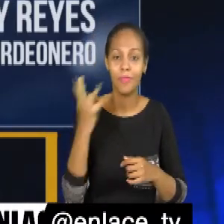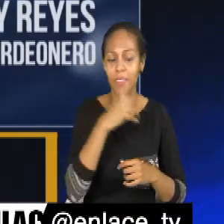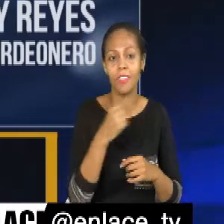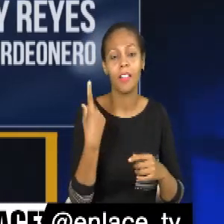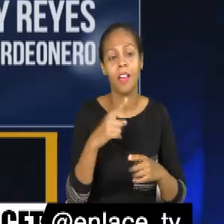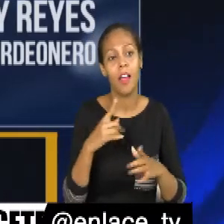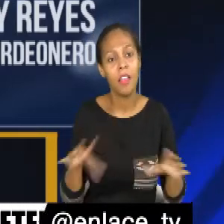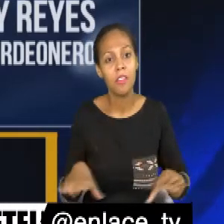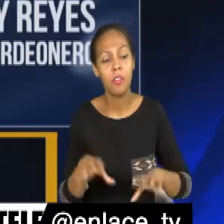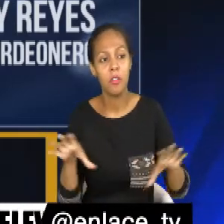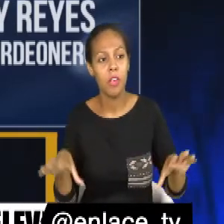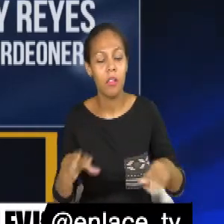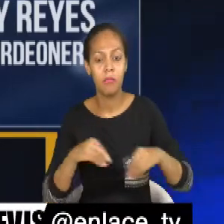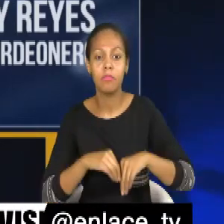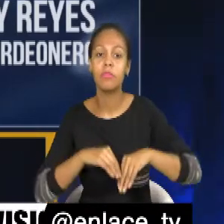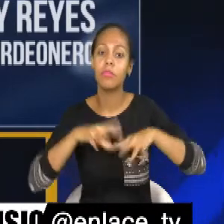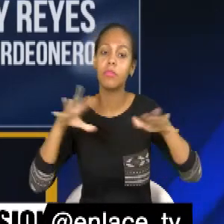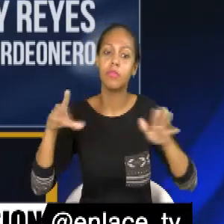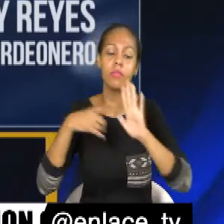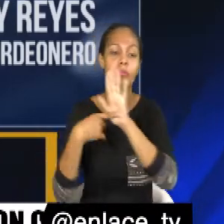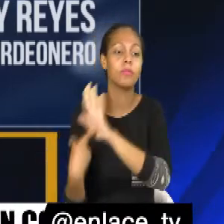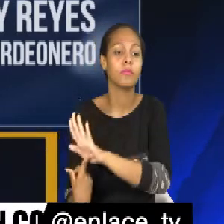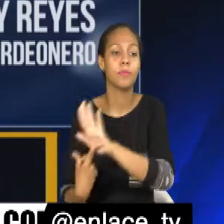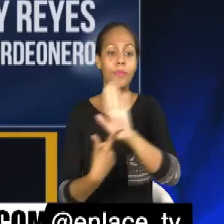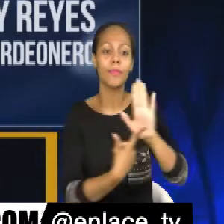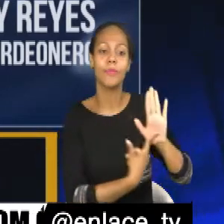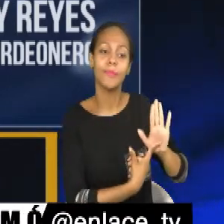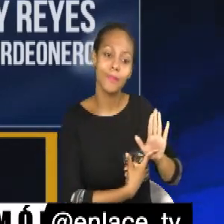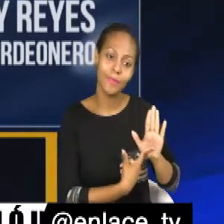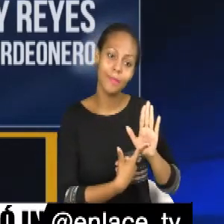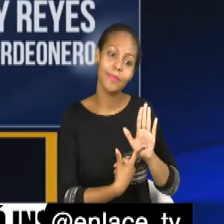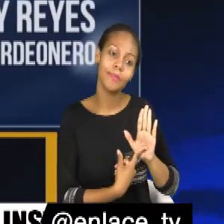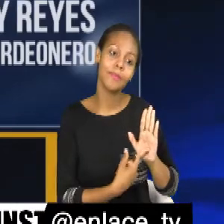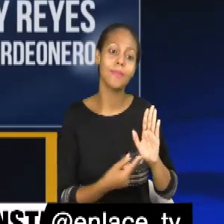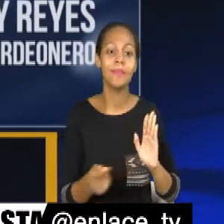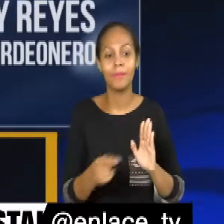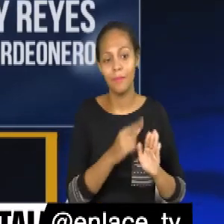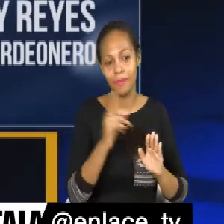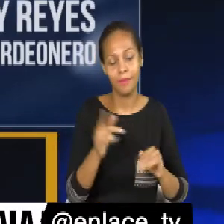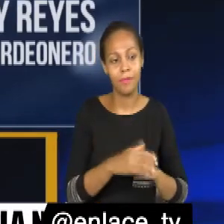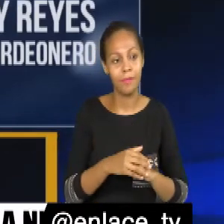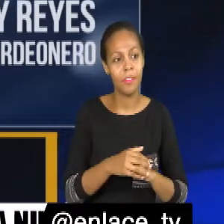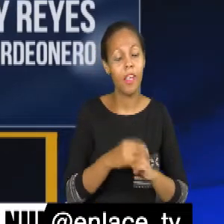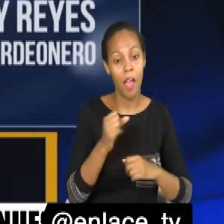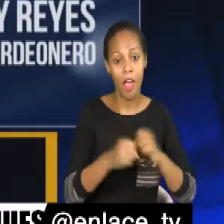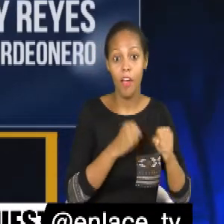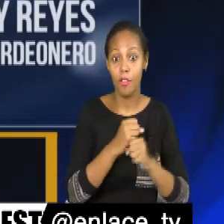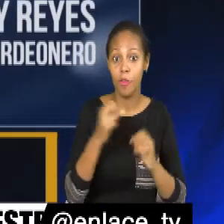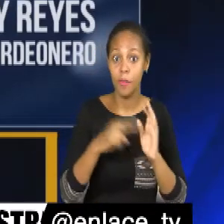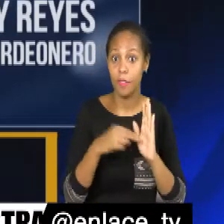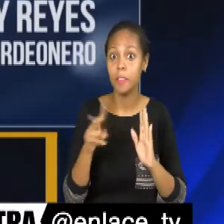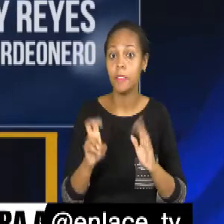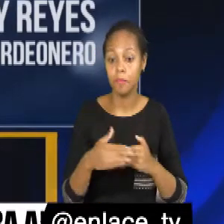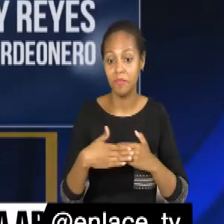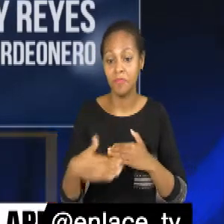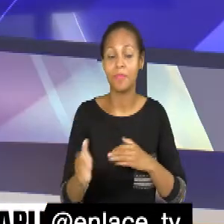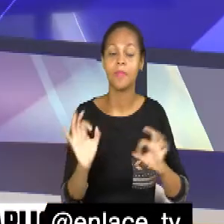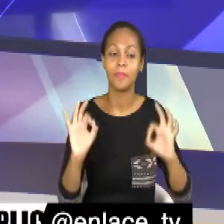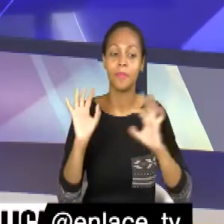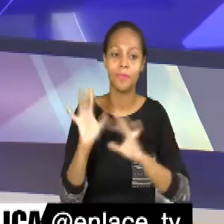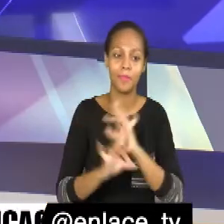buena cobertura a nivel de esta versión que viene para el 2017.